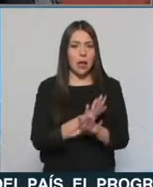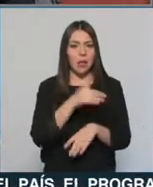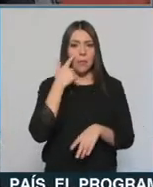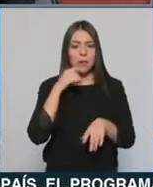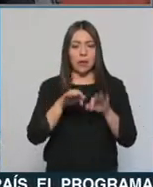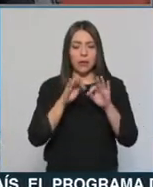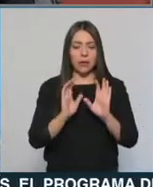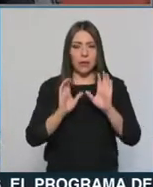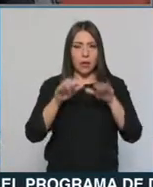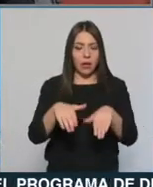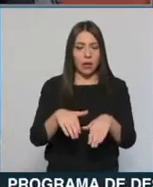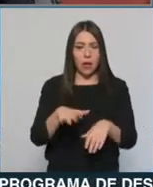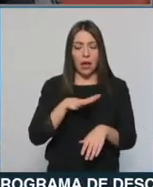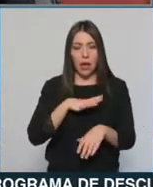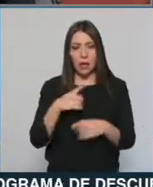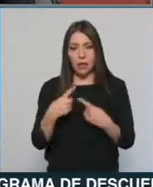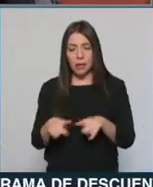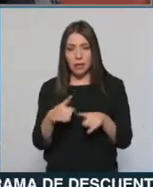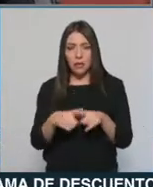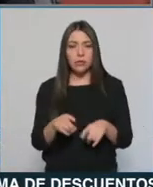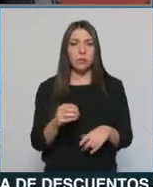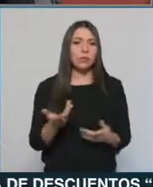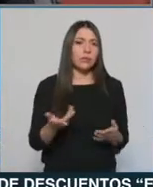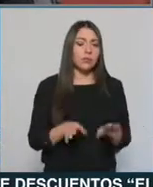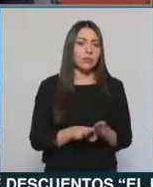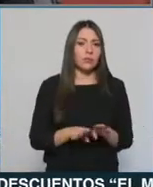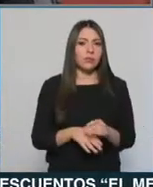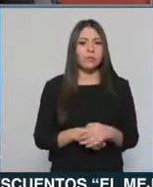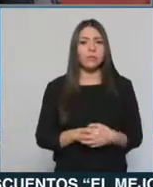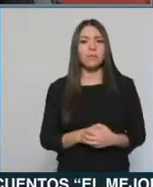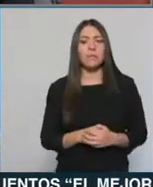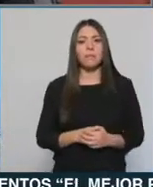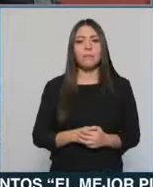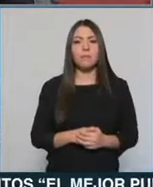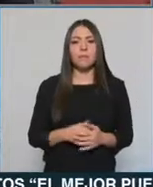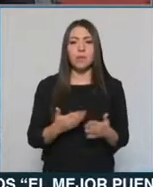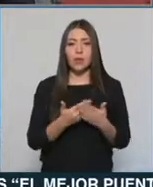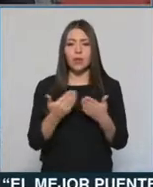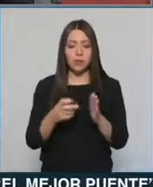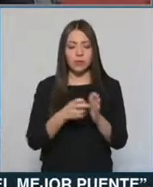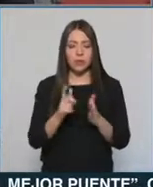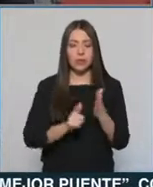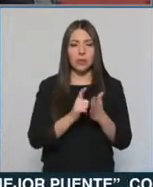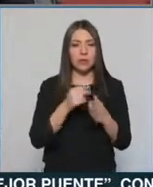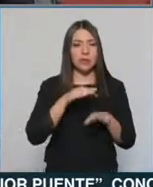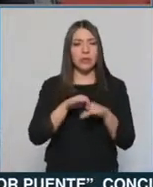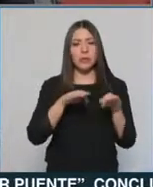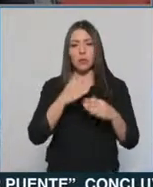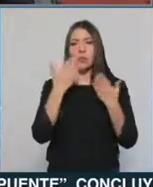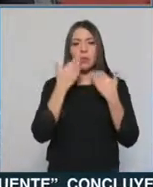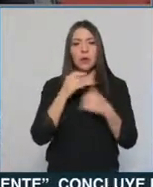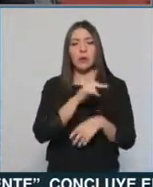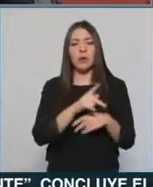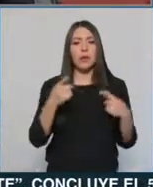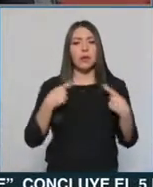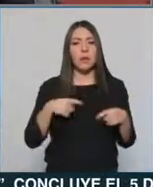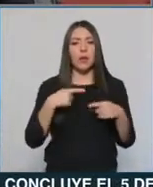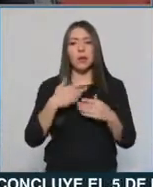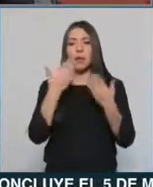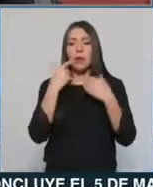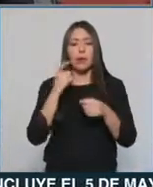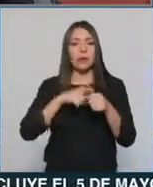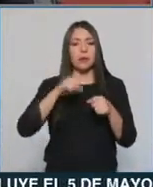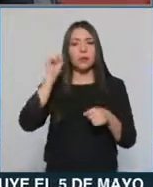en la manera de desempeñar su trabajo? En este caso concreto no la hay. Digamos, todo trabajador que no sea sindicalizado sigue prestando sus servicios de acuerdo